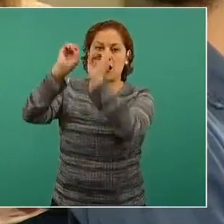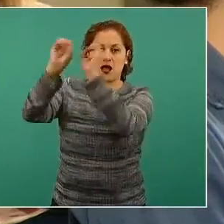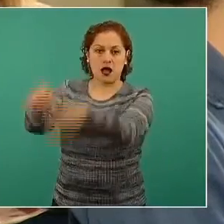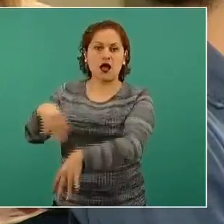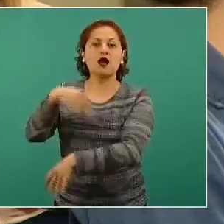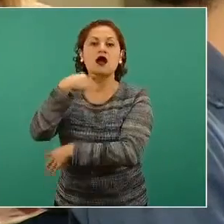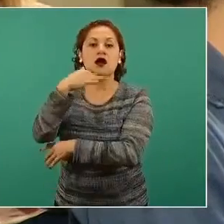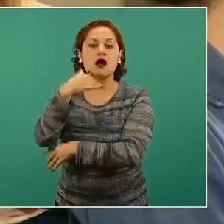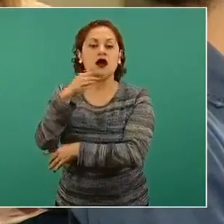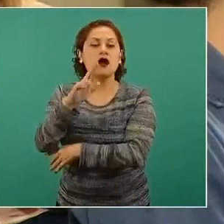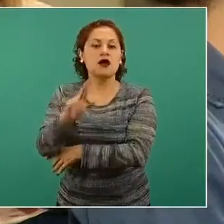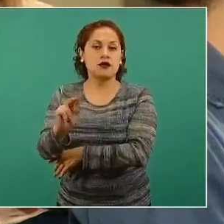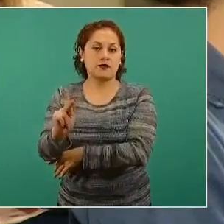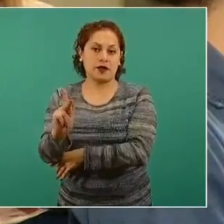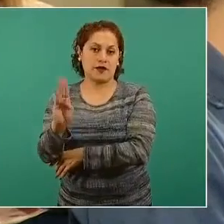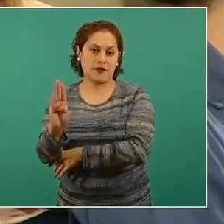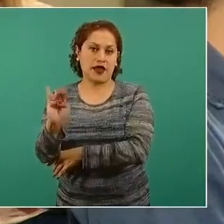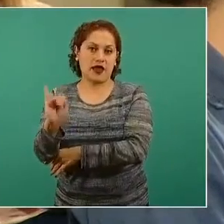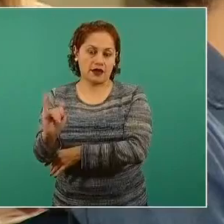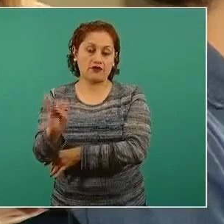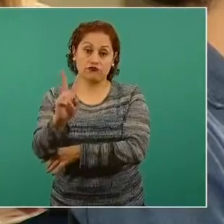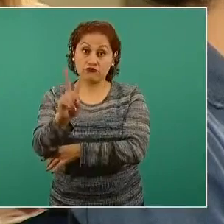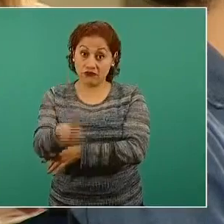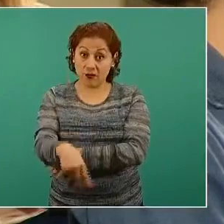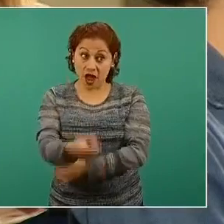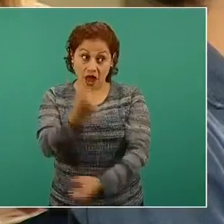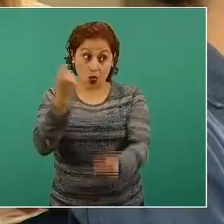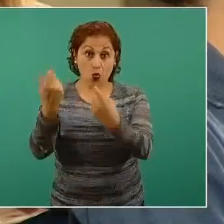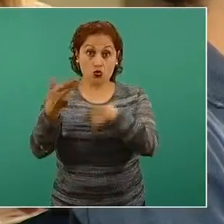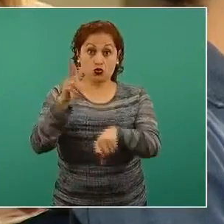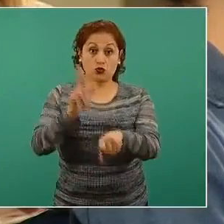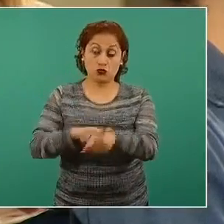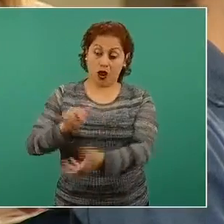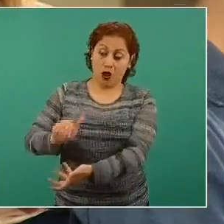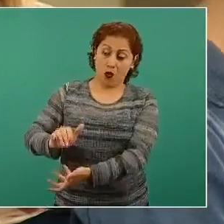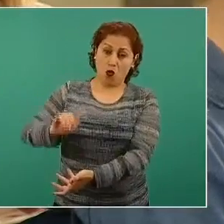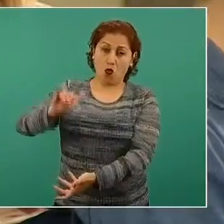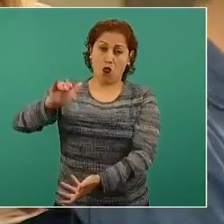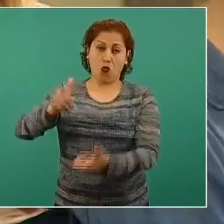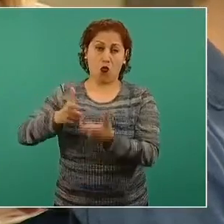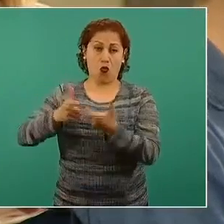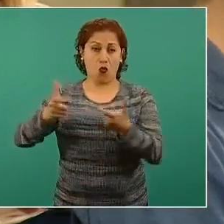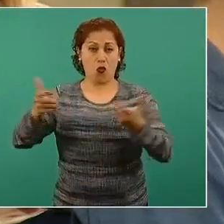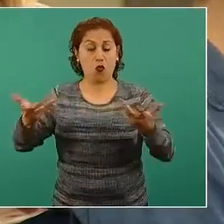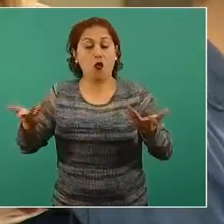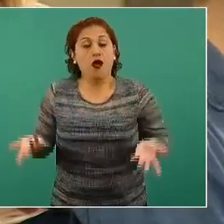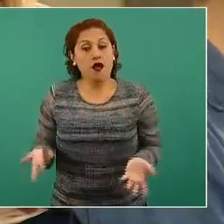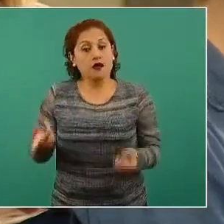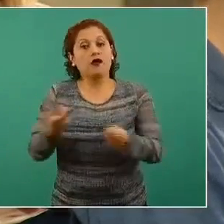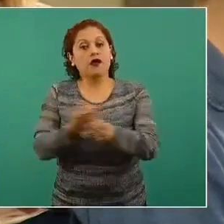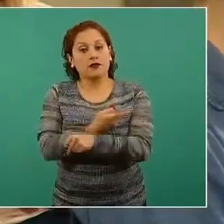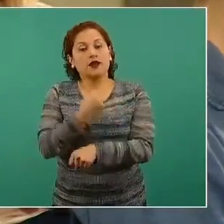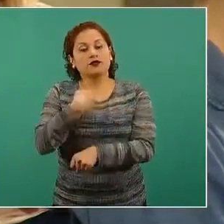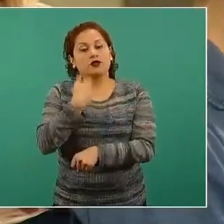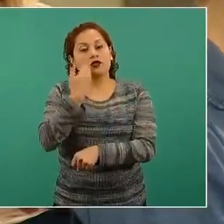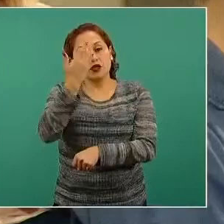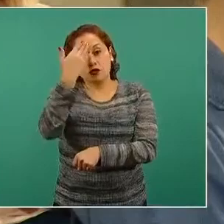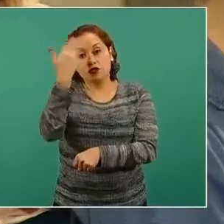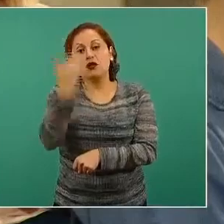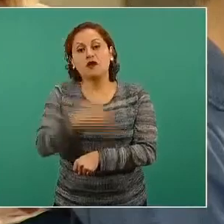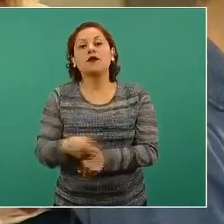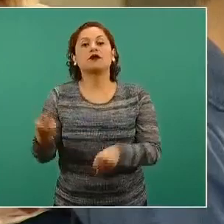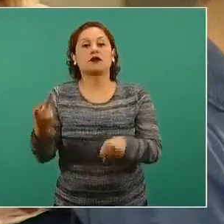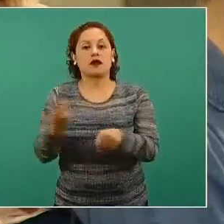estos RPBI que se han duplicado en algunos hospitales privados y públicos, por favor. ¿Cuál es el estatus o cuál sería